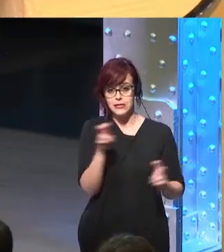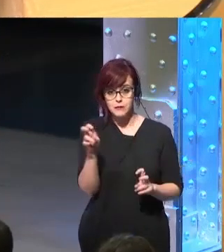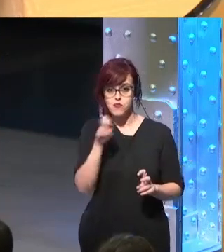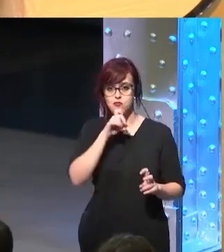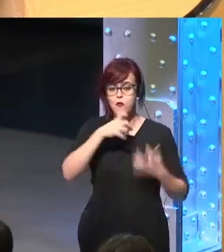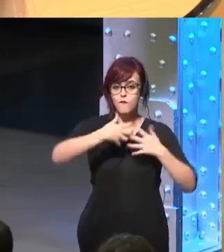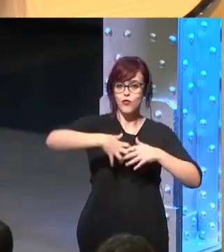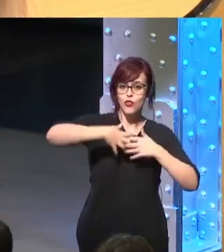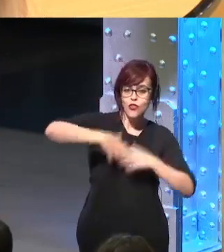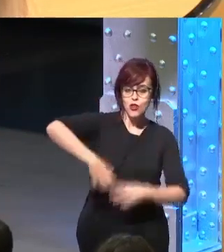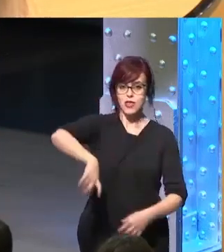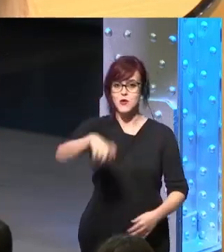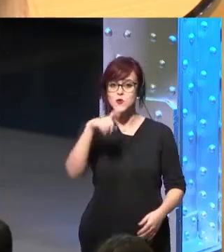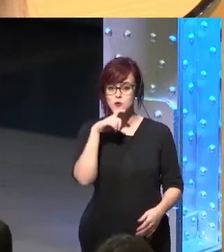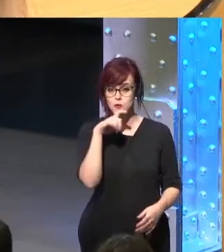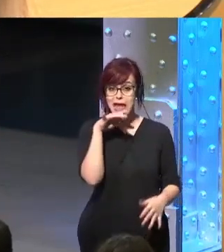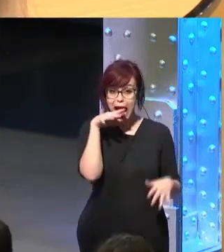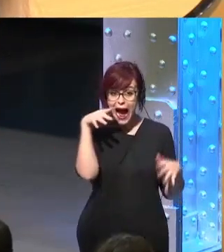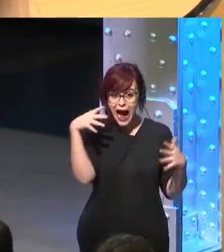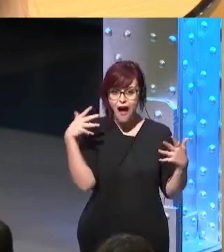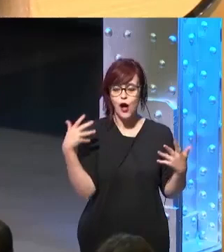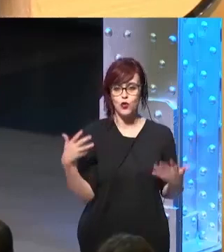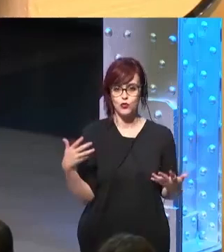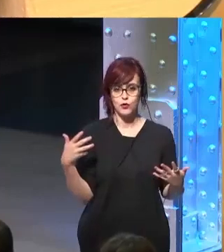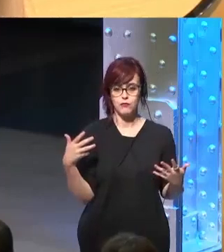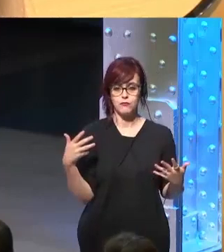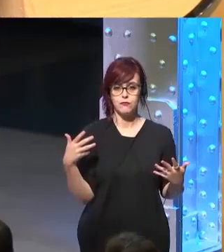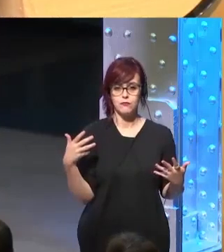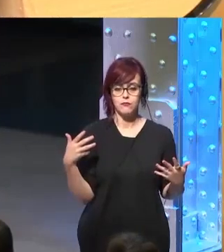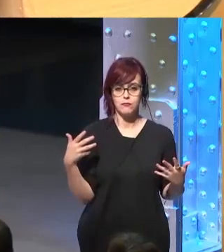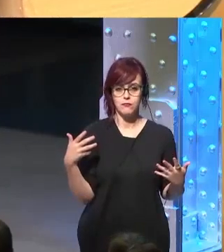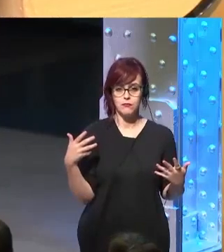cómo funcionaba todo esto. Y ahora mismo